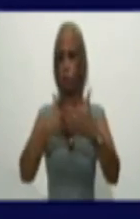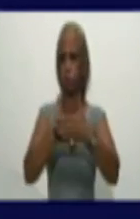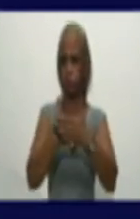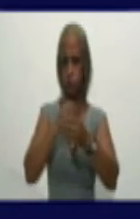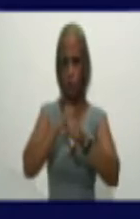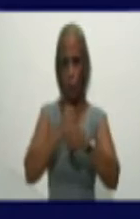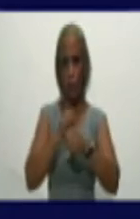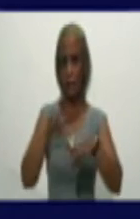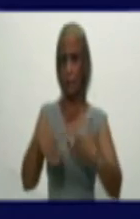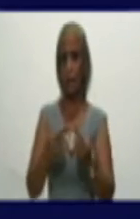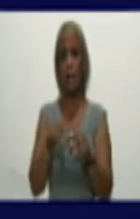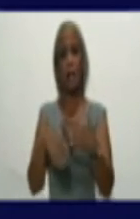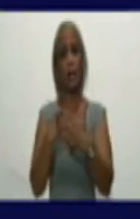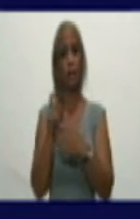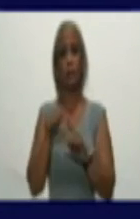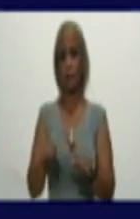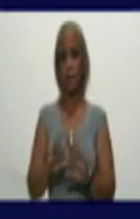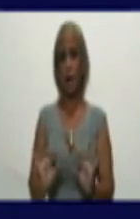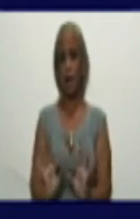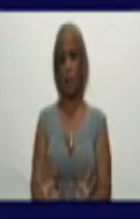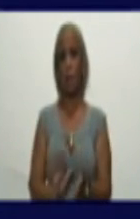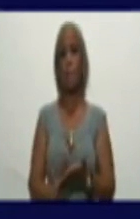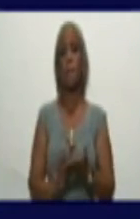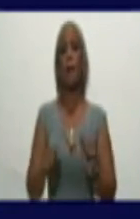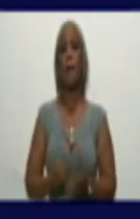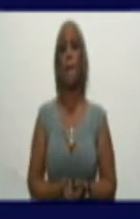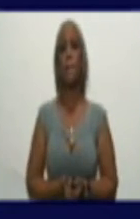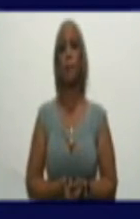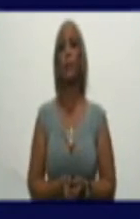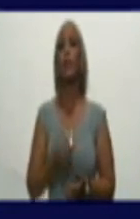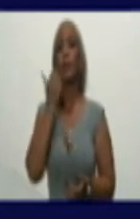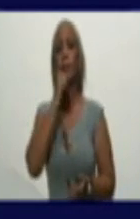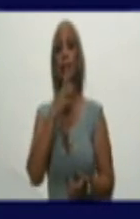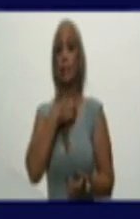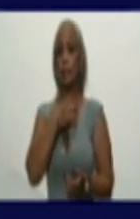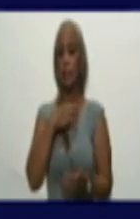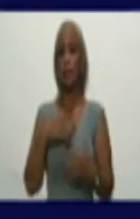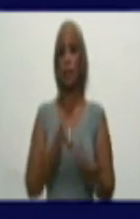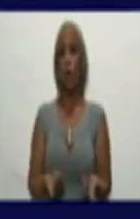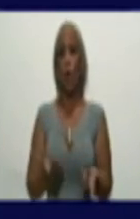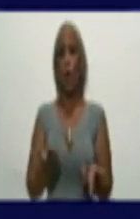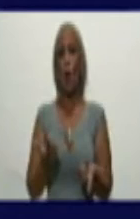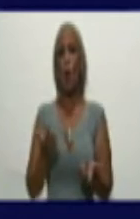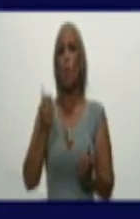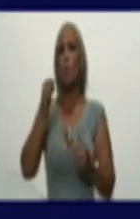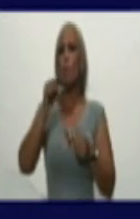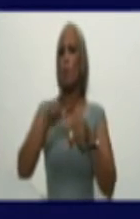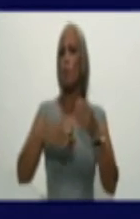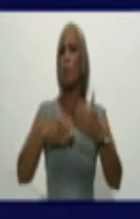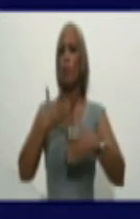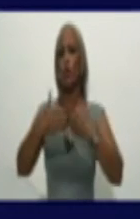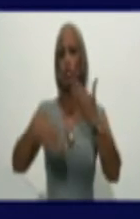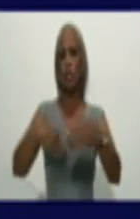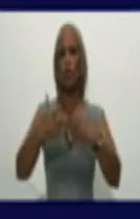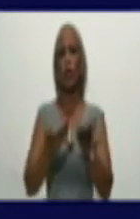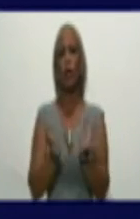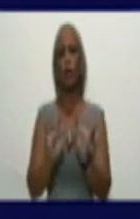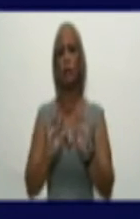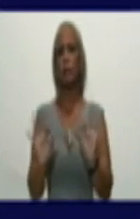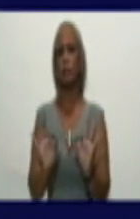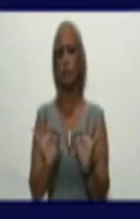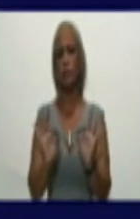que también tenemos como para ayudar, también tenemos el proceso de Humeliza a través del SUMA, pero que